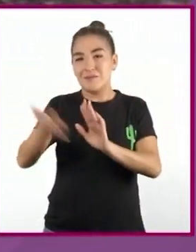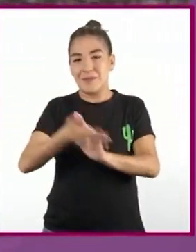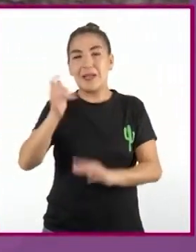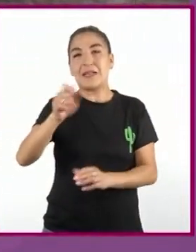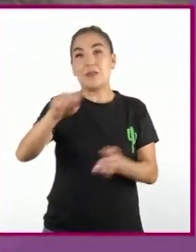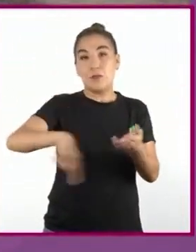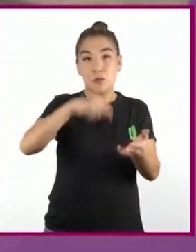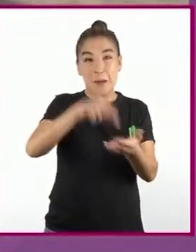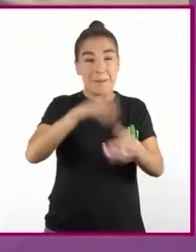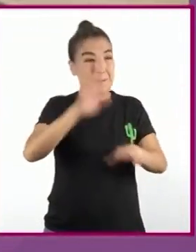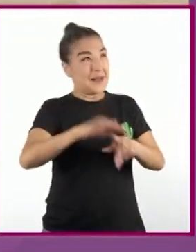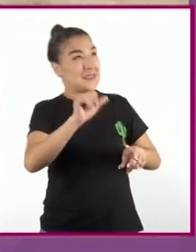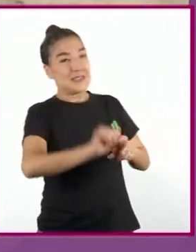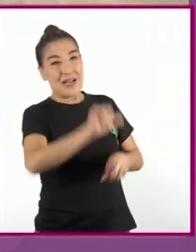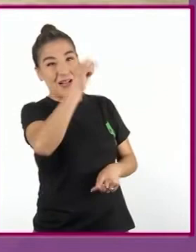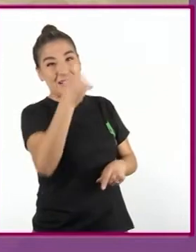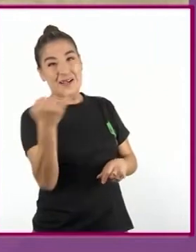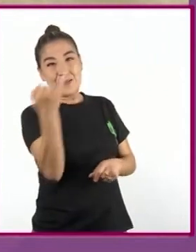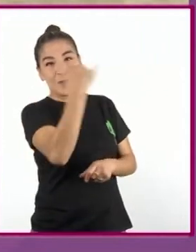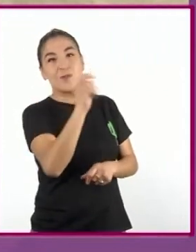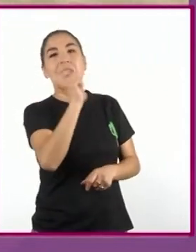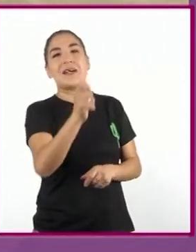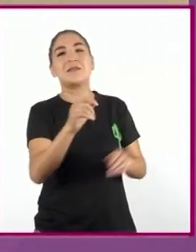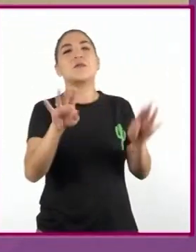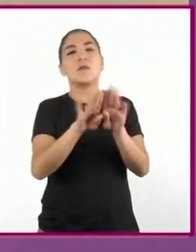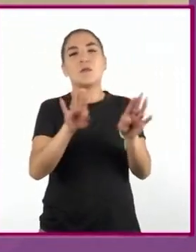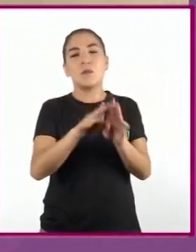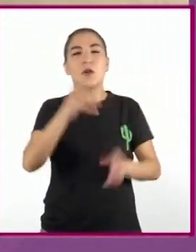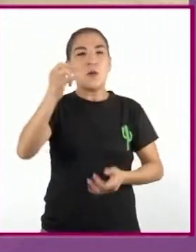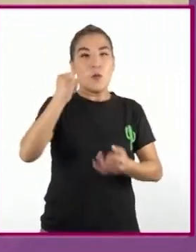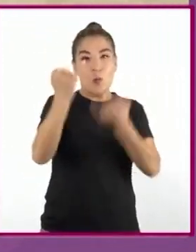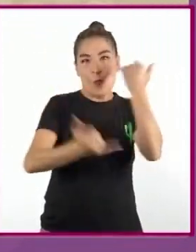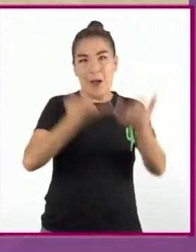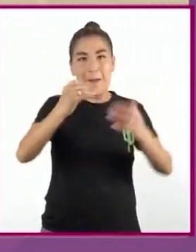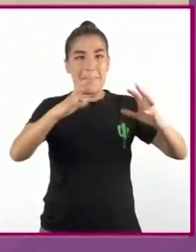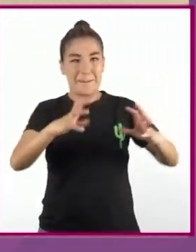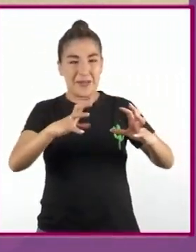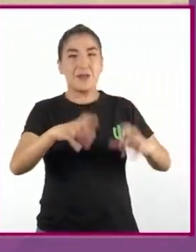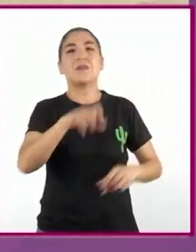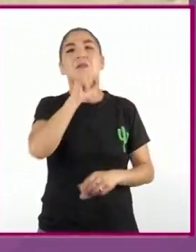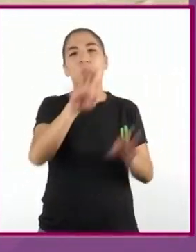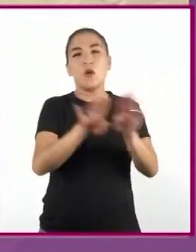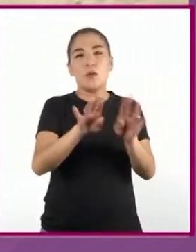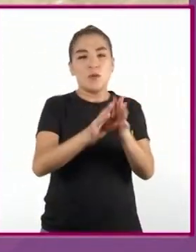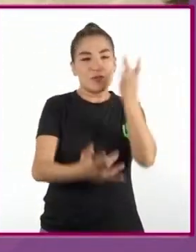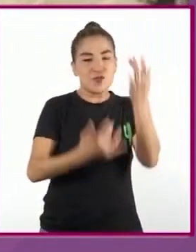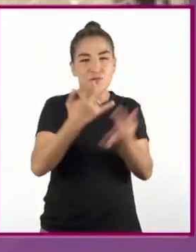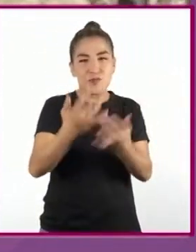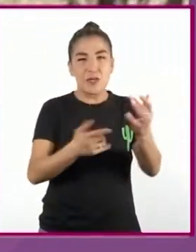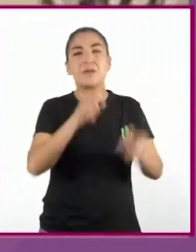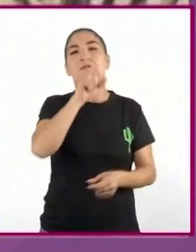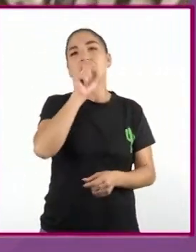centro ceremonial, en donde se erigen templos, juegos de pelota y viviendas de gobernantes.